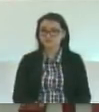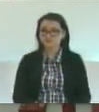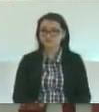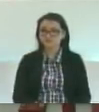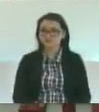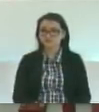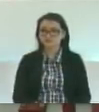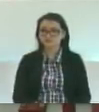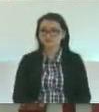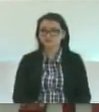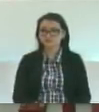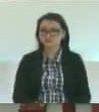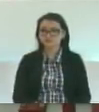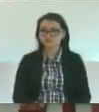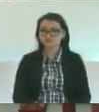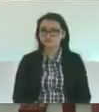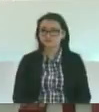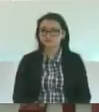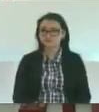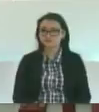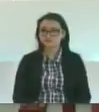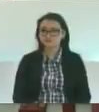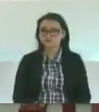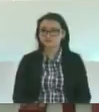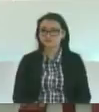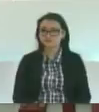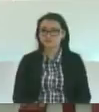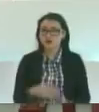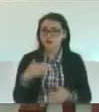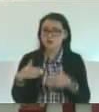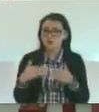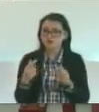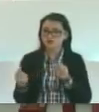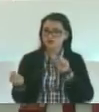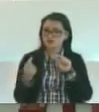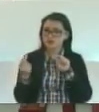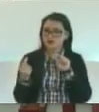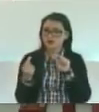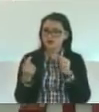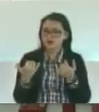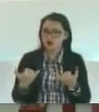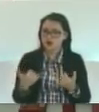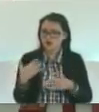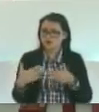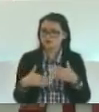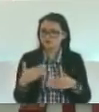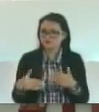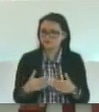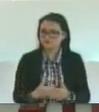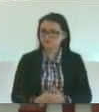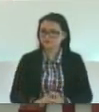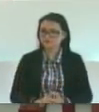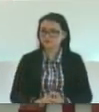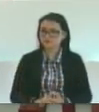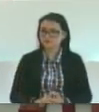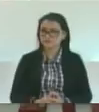los procesos de diálogo que se están dando entre la República Democrática